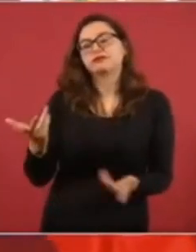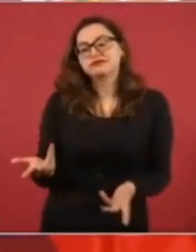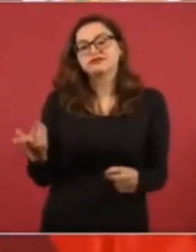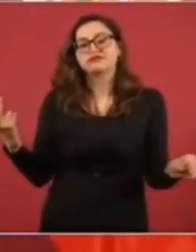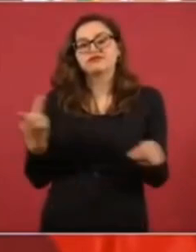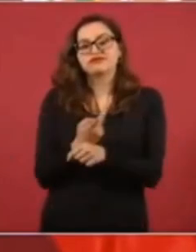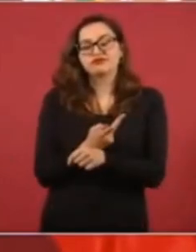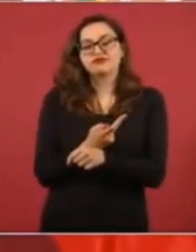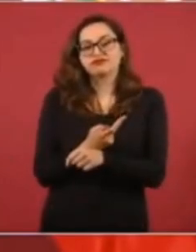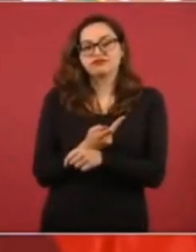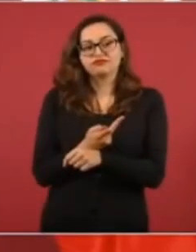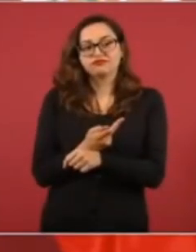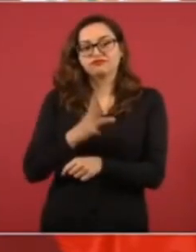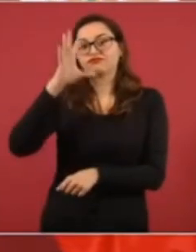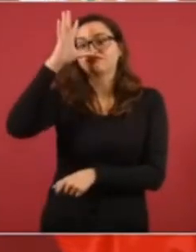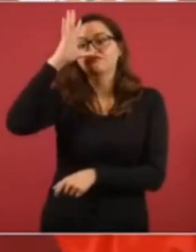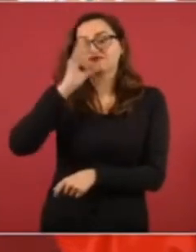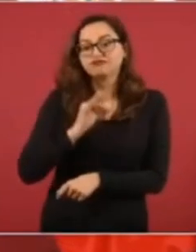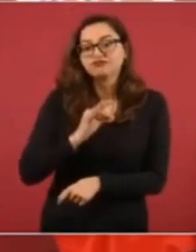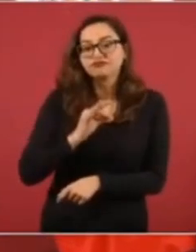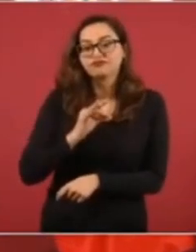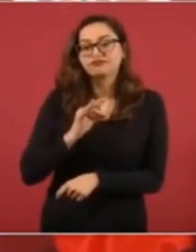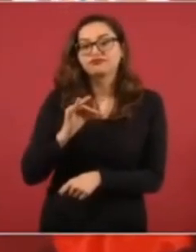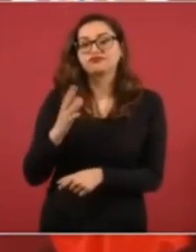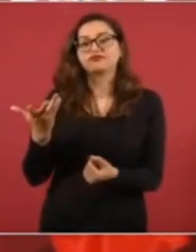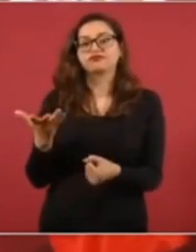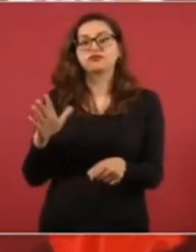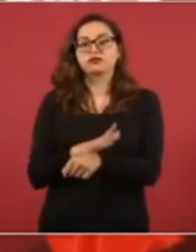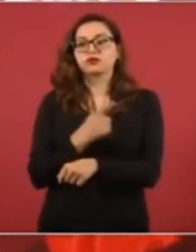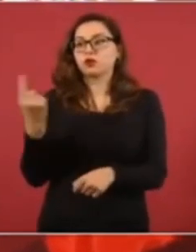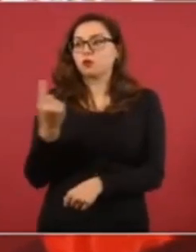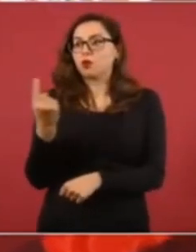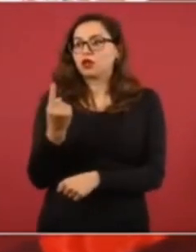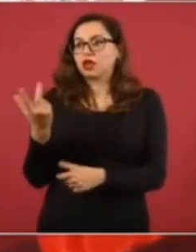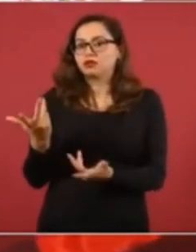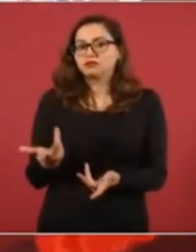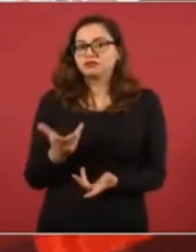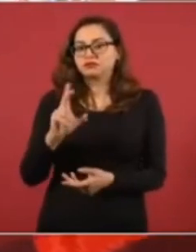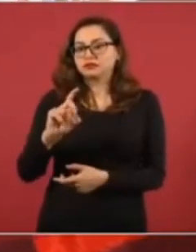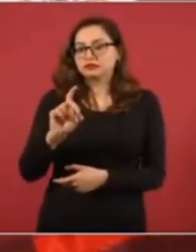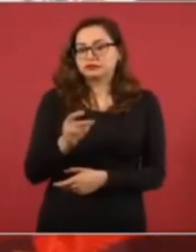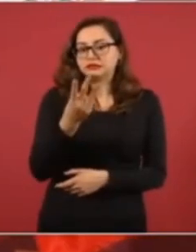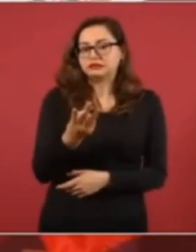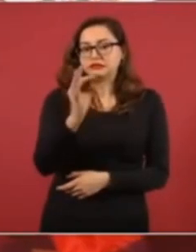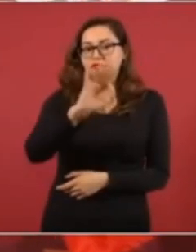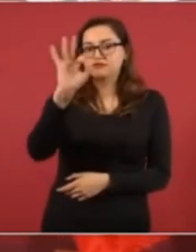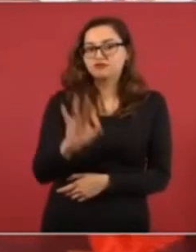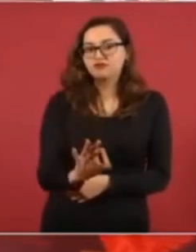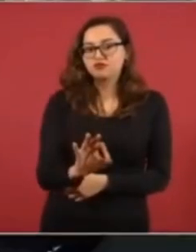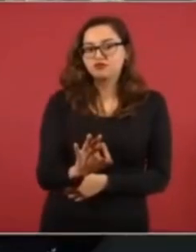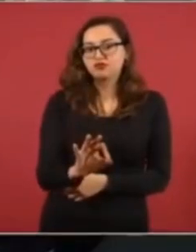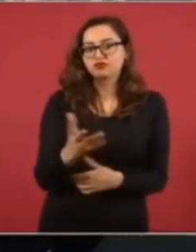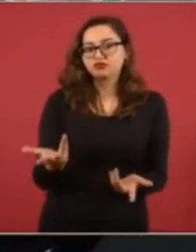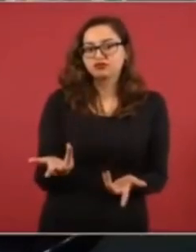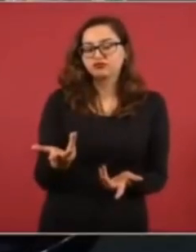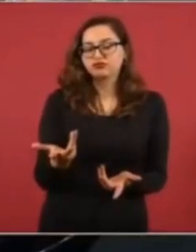una consulta popular para la iniciativa referente a la Guardia Nacional. ¿Qué es lo que dijo el presidente López